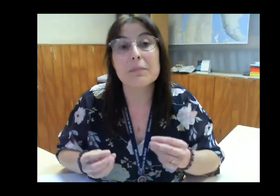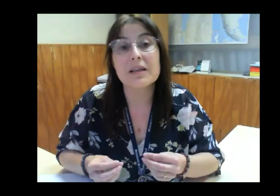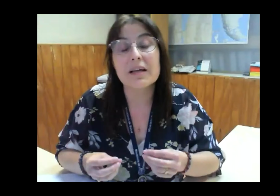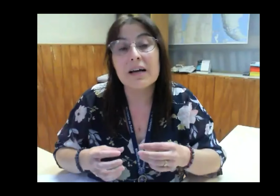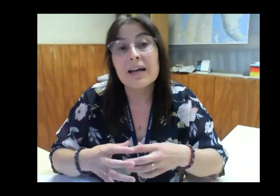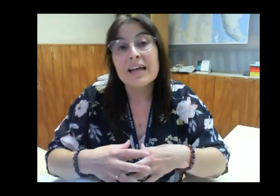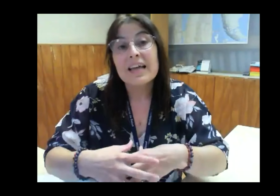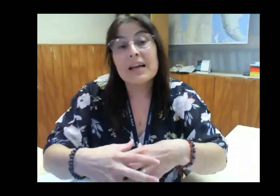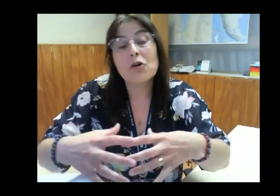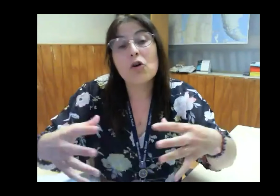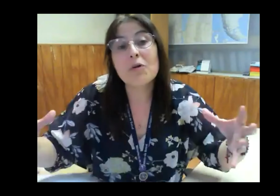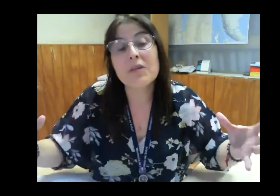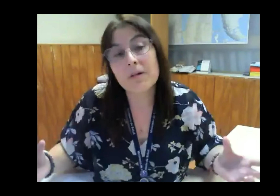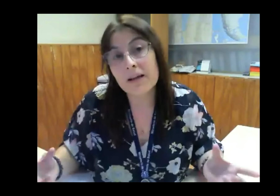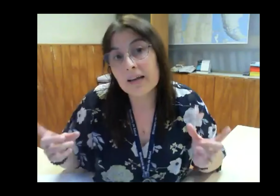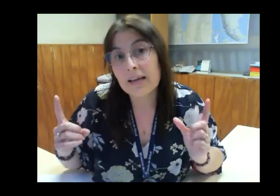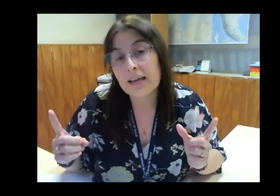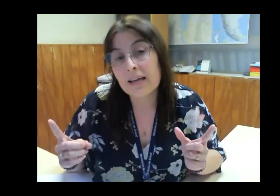que permita el